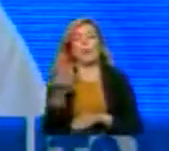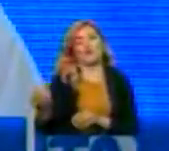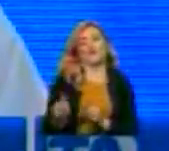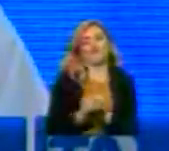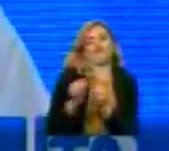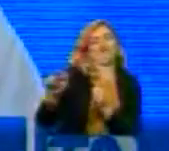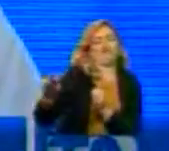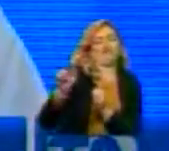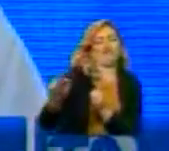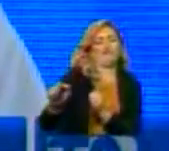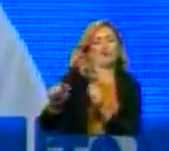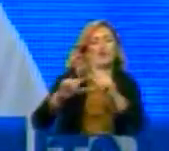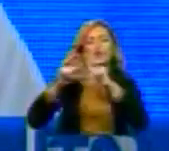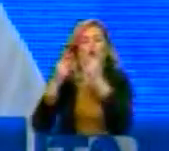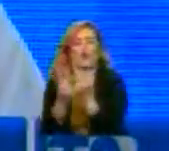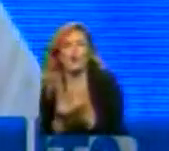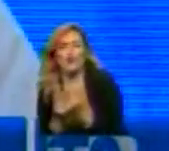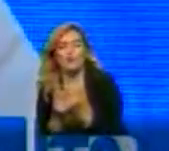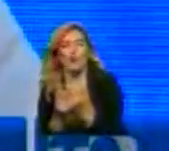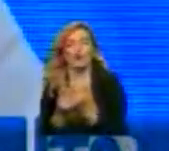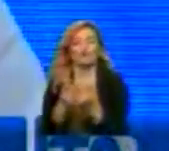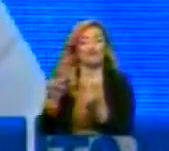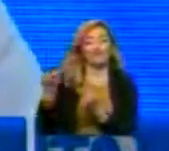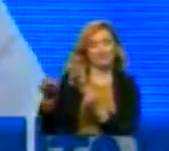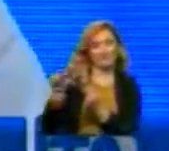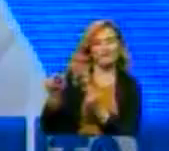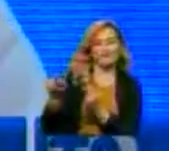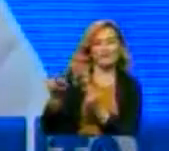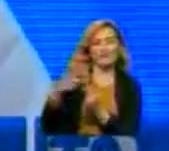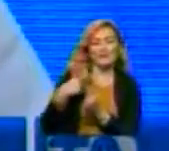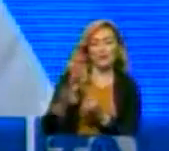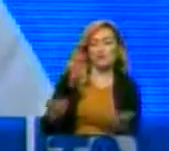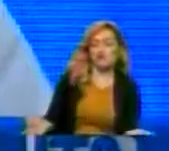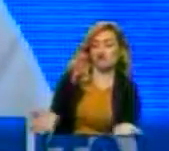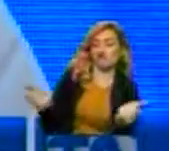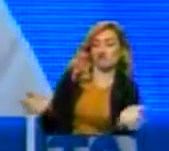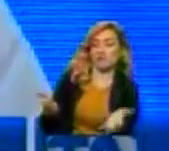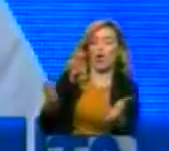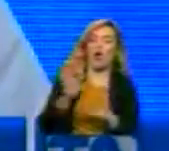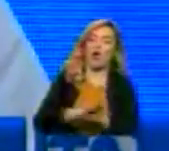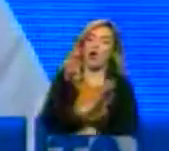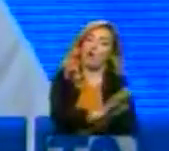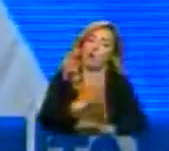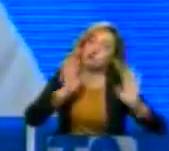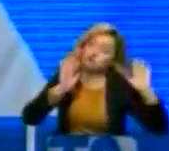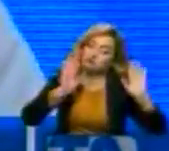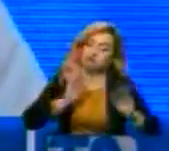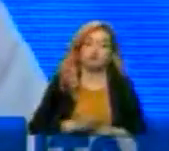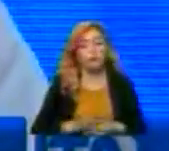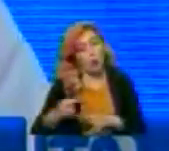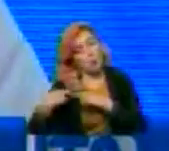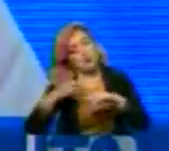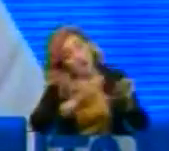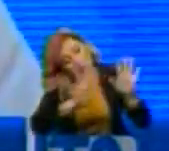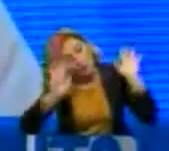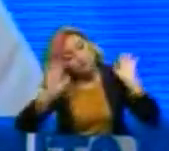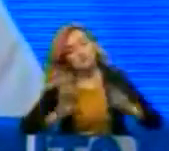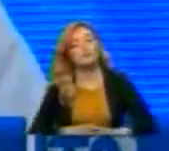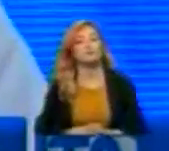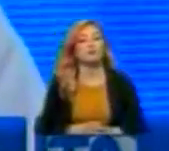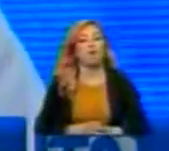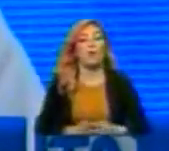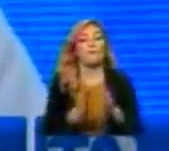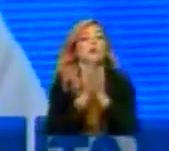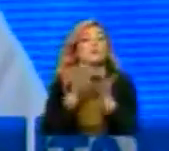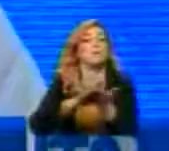el haber incentivado como la dirigencia, eso ya les crea una responsabilidad. Tienen una responsabilidad y tienen que